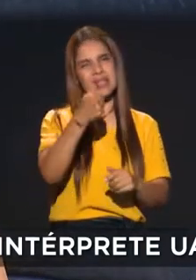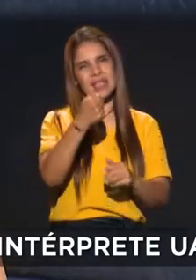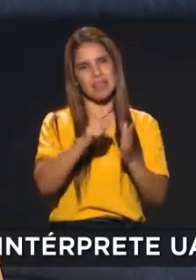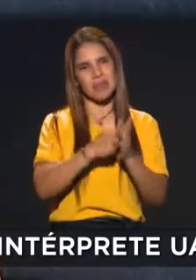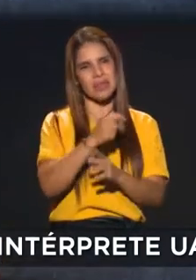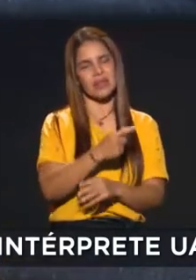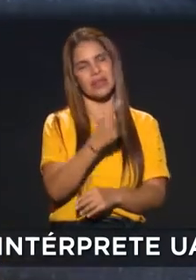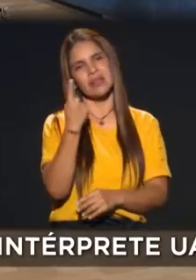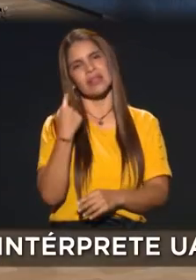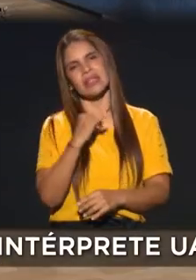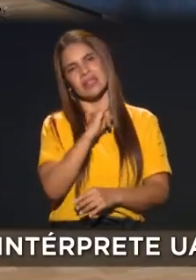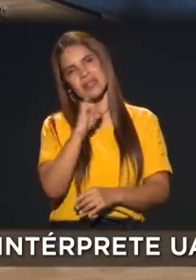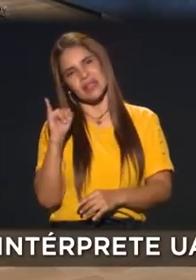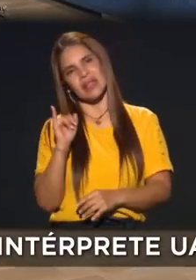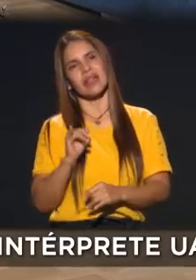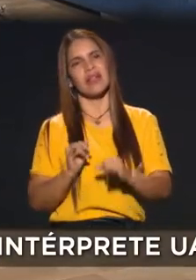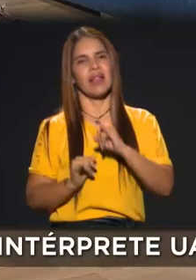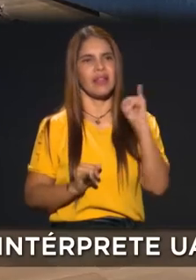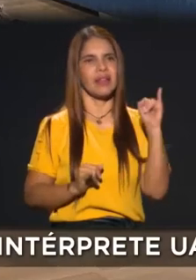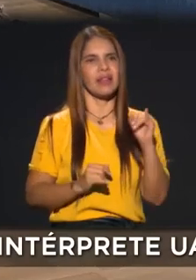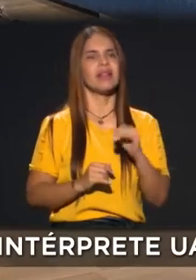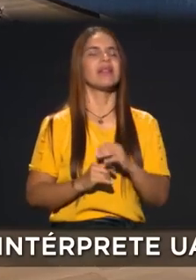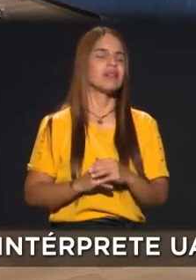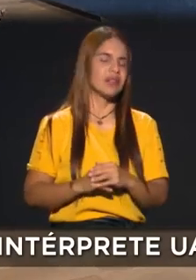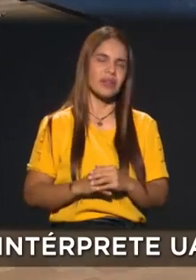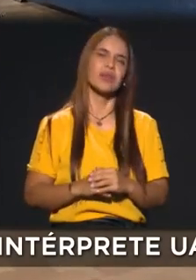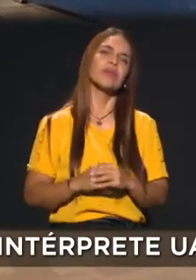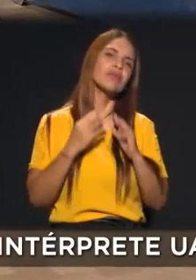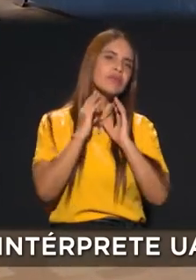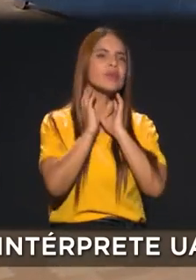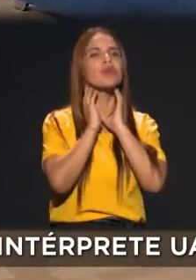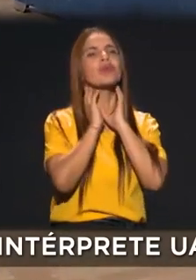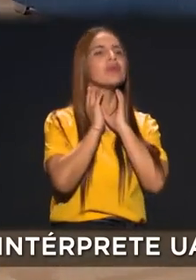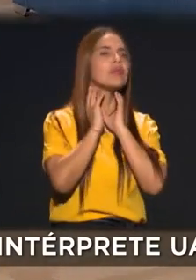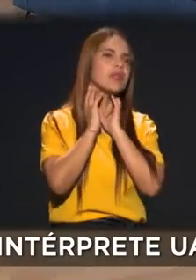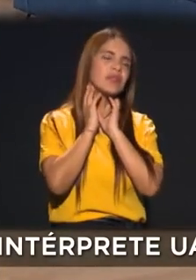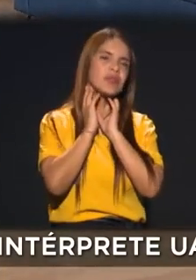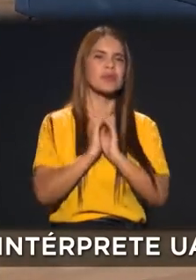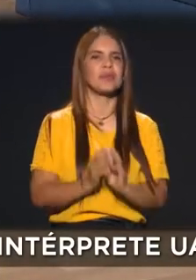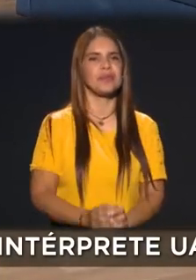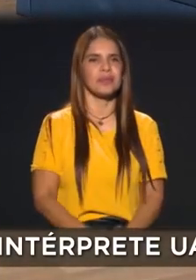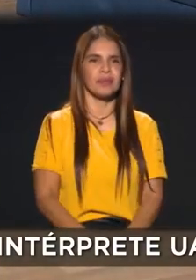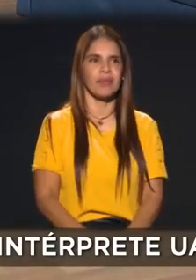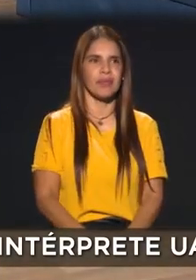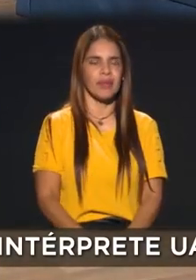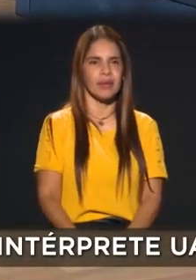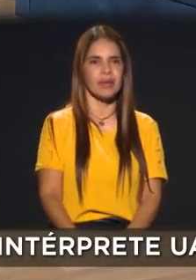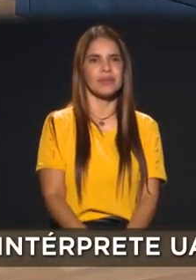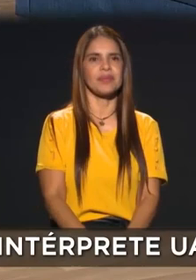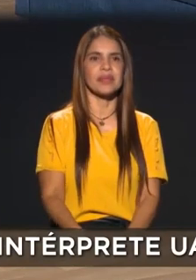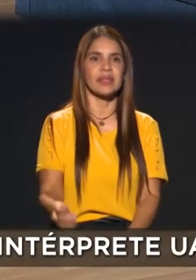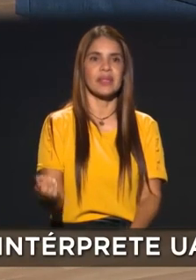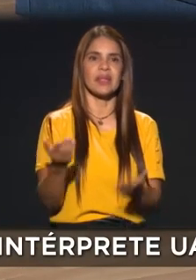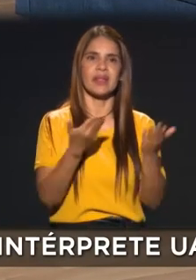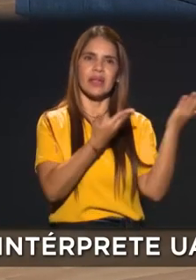10 círculos hacia izquierda, soltar cuello. Podemos llevar la mano derecha a la oreja izquierda